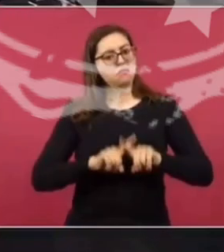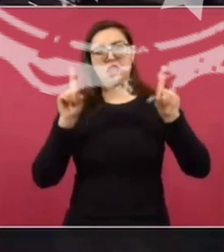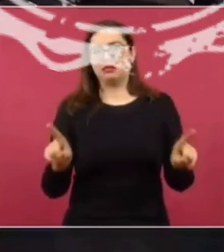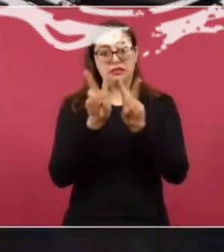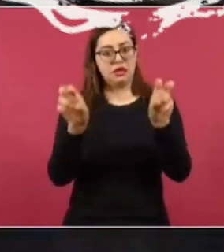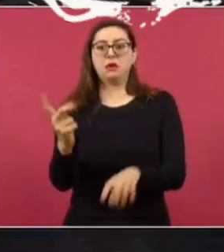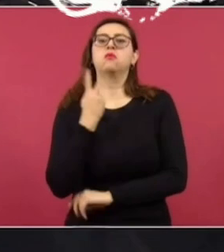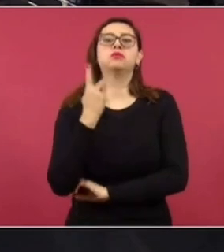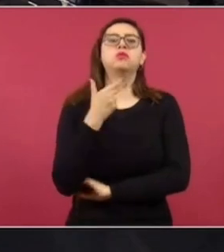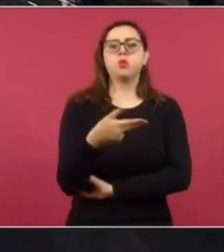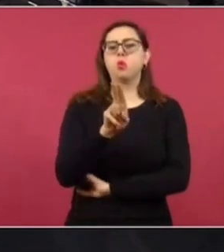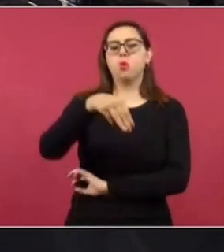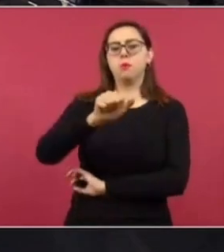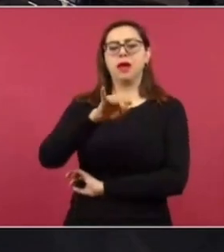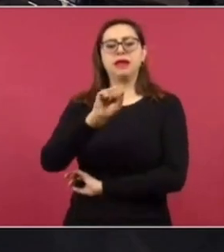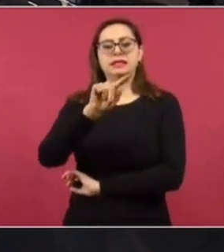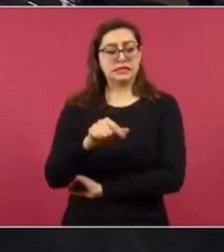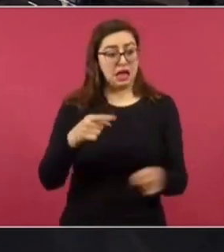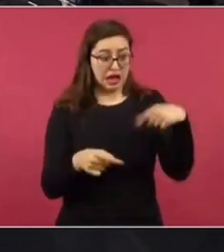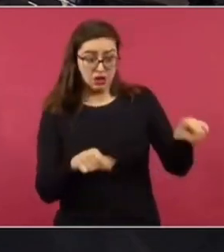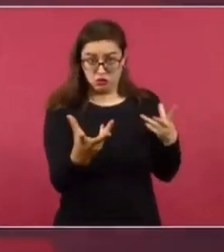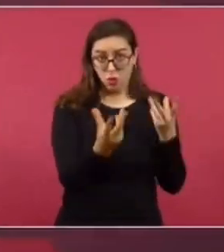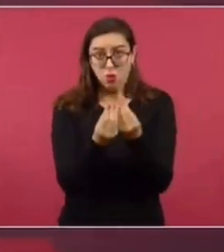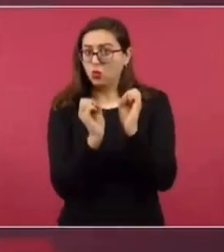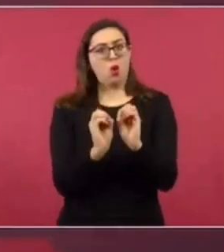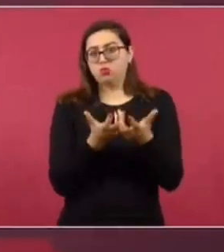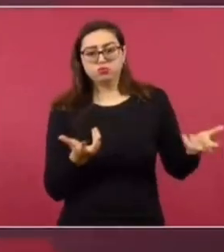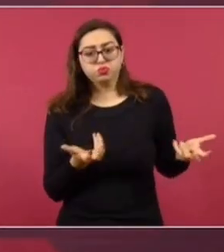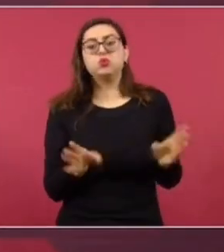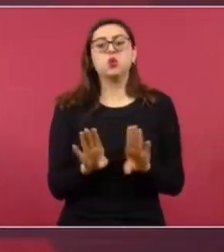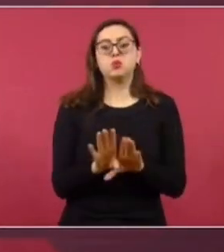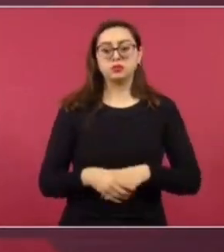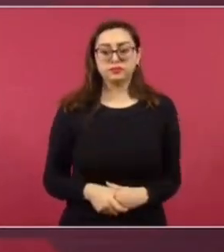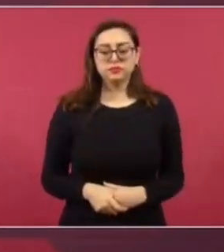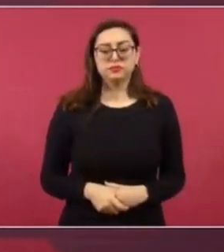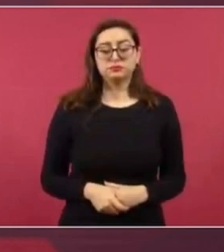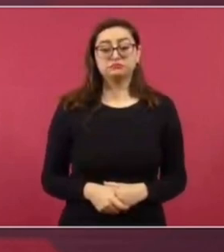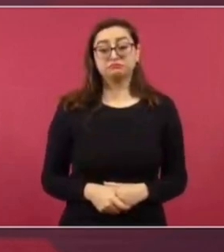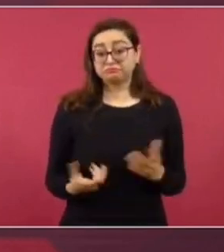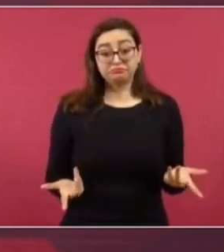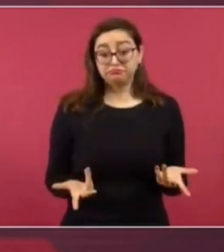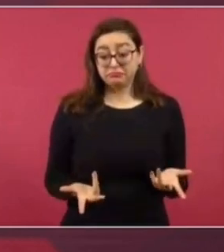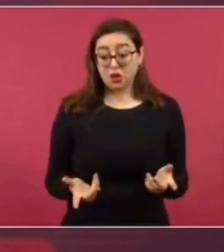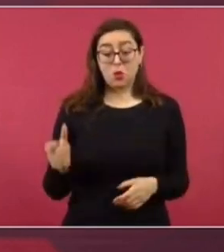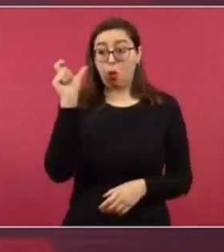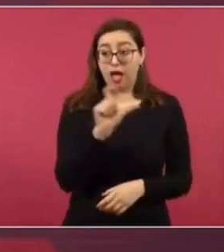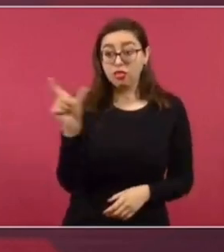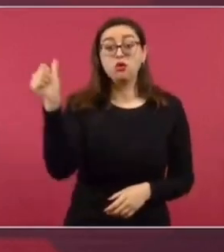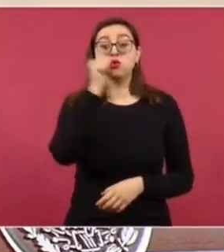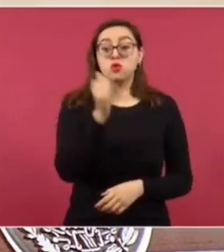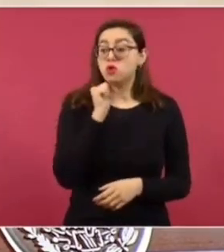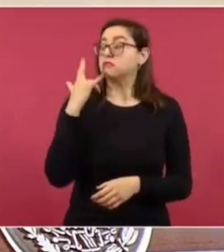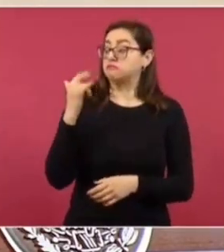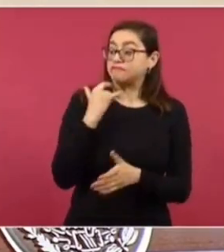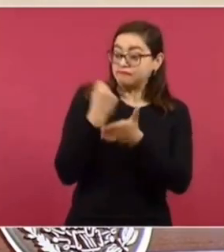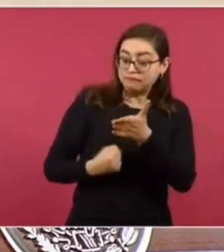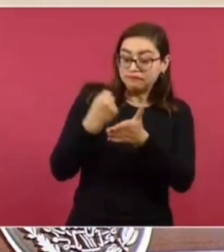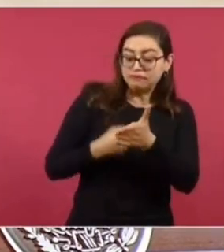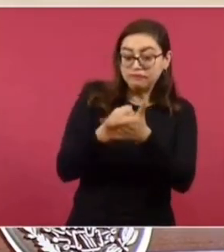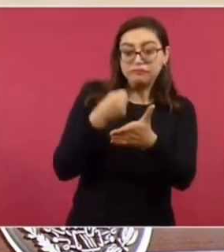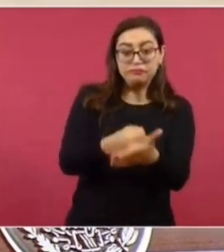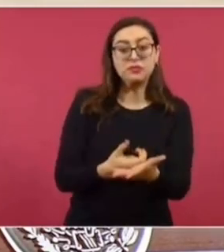En todos los procesos de transformación hay quienes se van quedando a la orilla del camino, hay quienes se